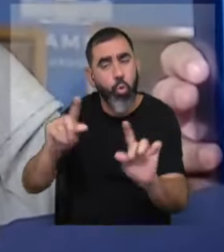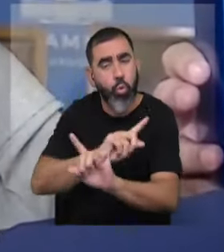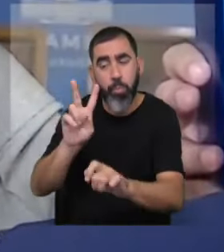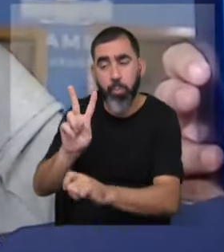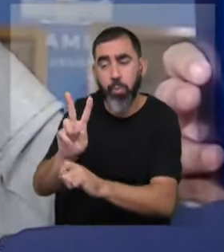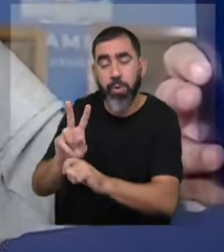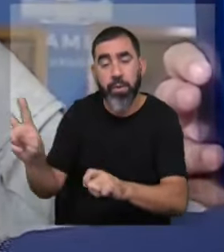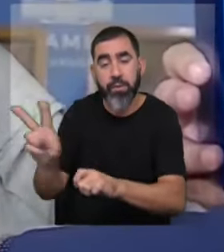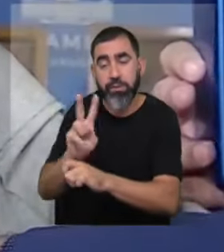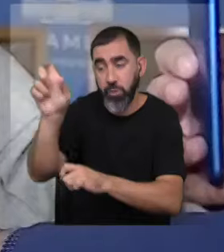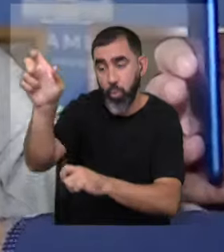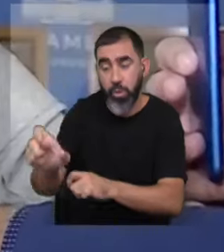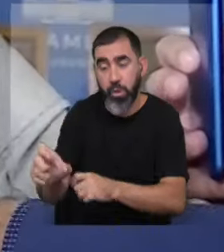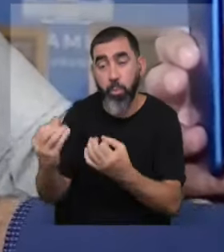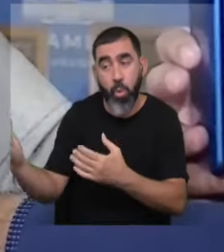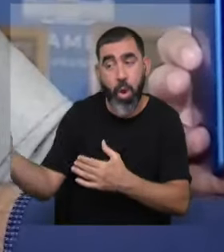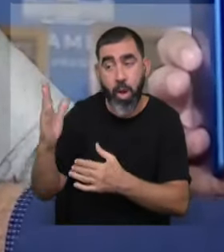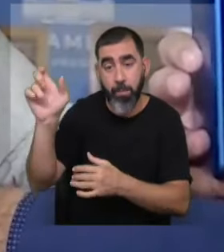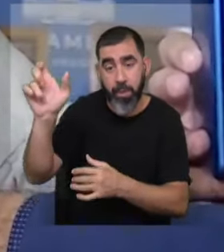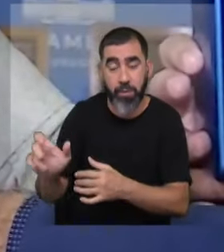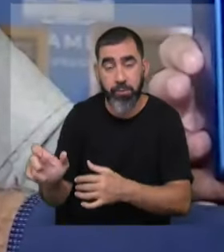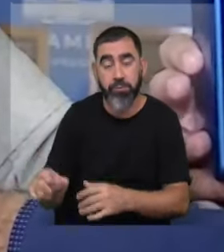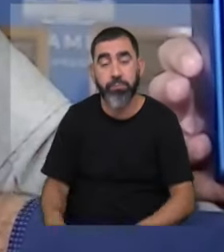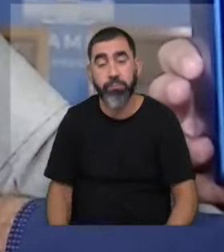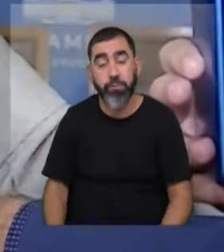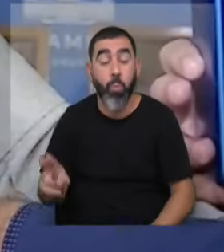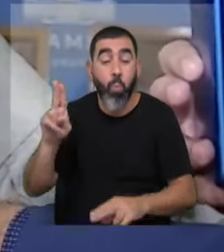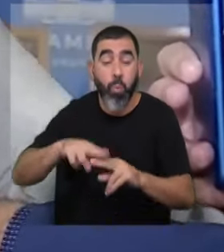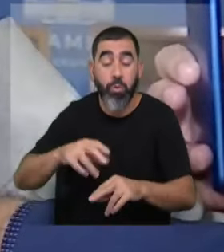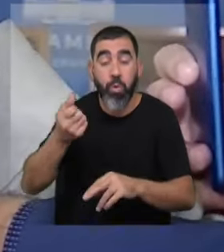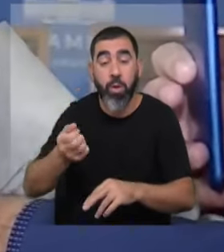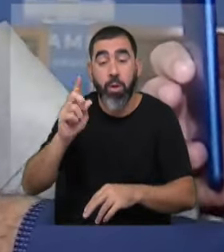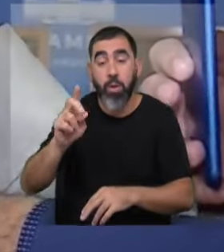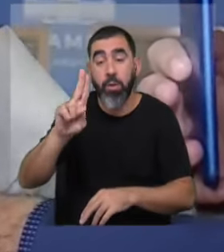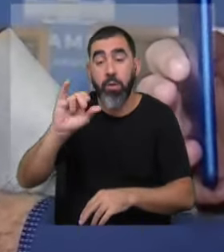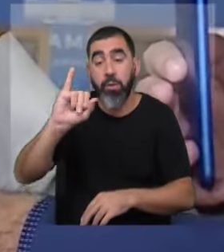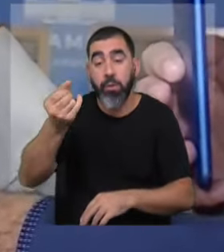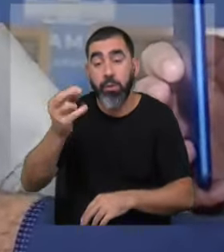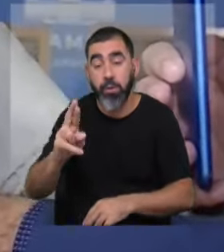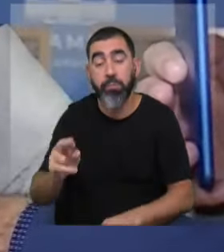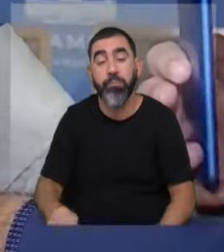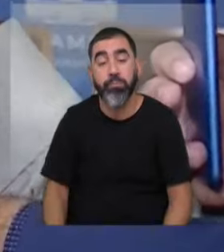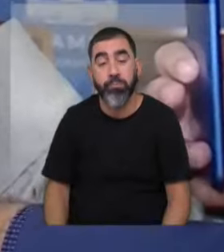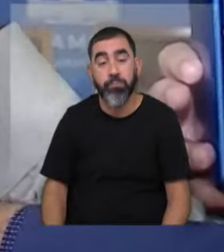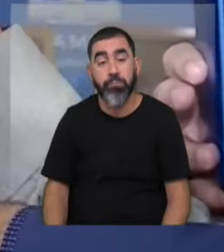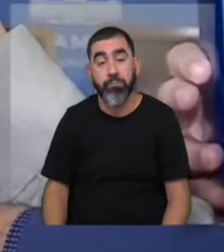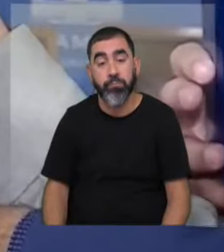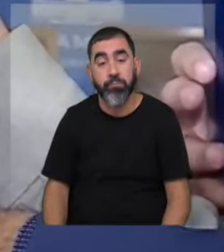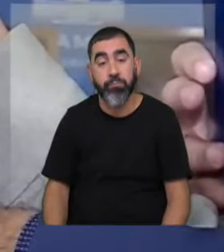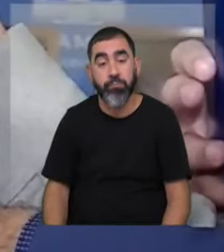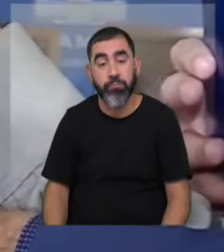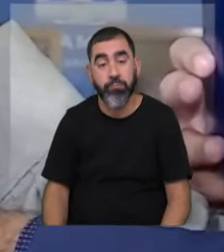protegiendo su seguridad frente a las amenazas que recibía del fallecido Aguiar. Y por tanto entendemos